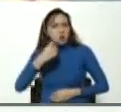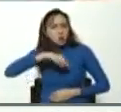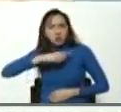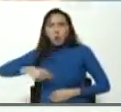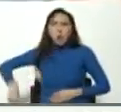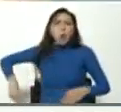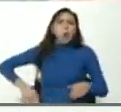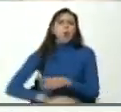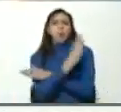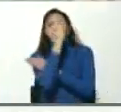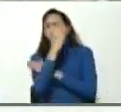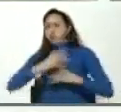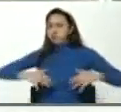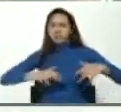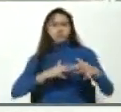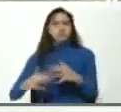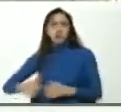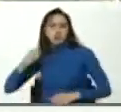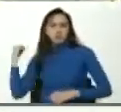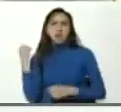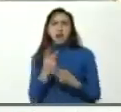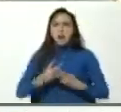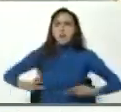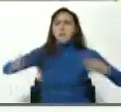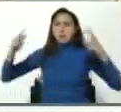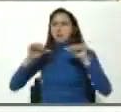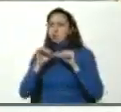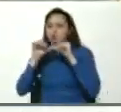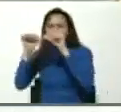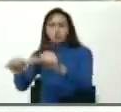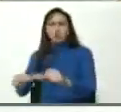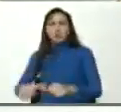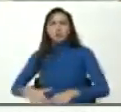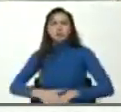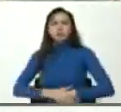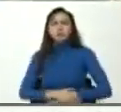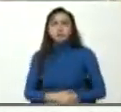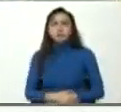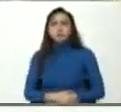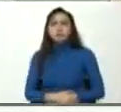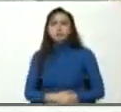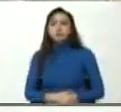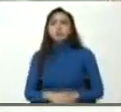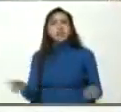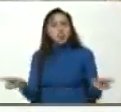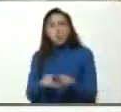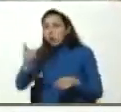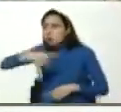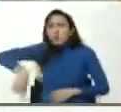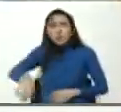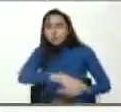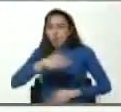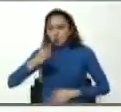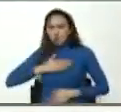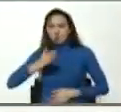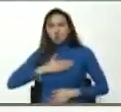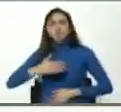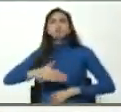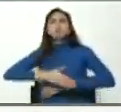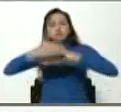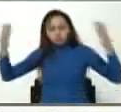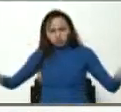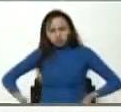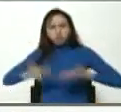vamos a la batalla vamos a la victoria permanente es por ustedes que yo soy